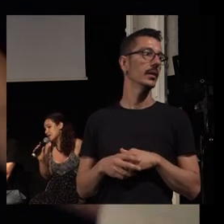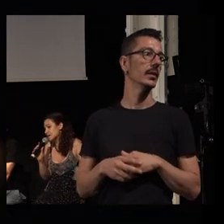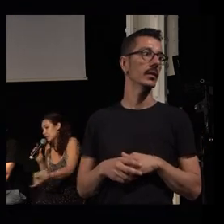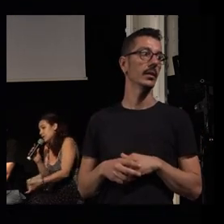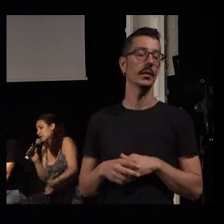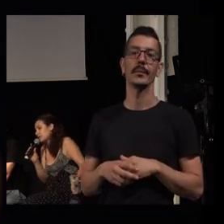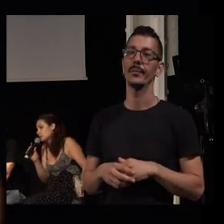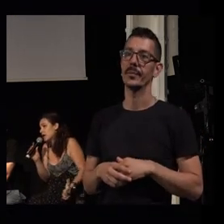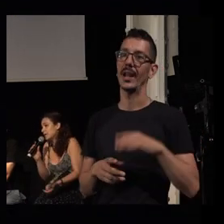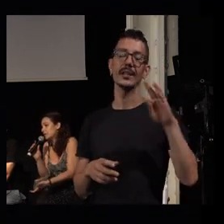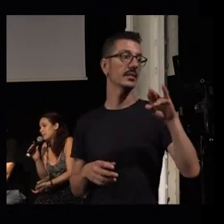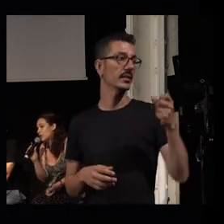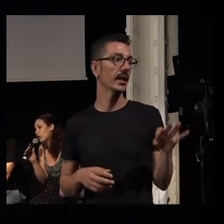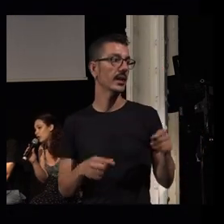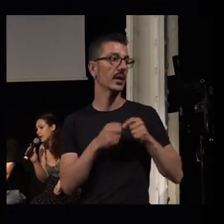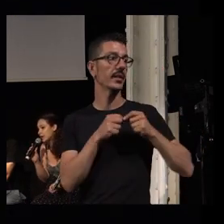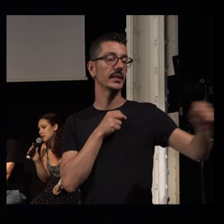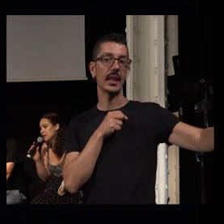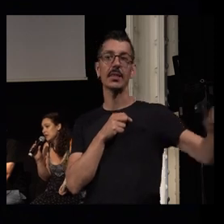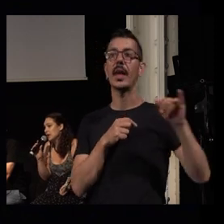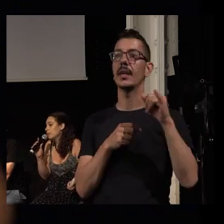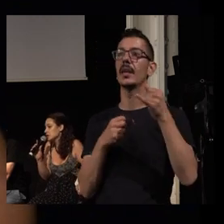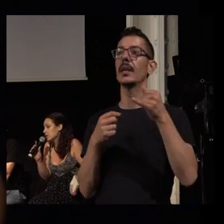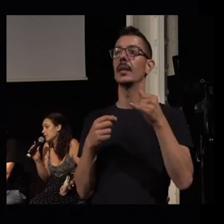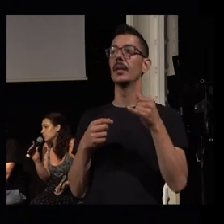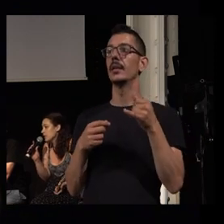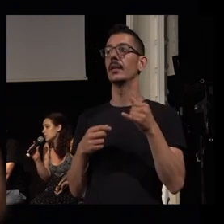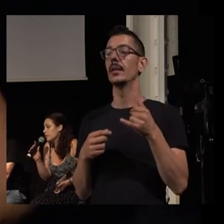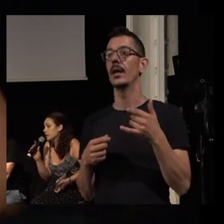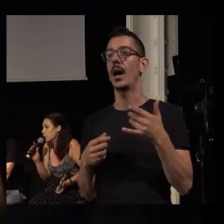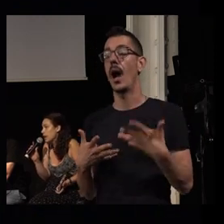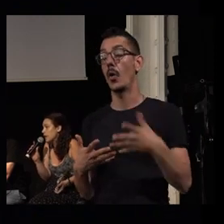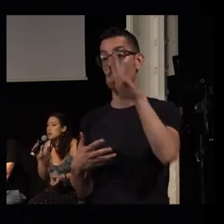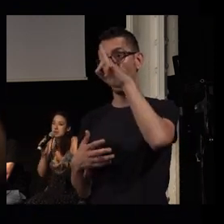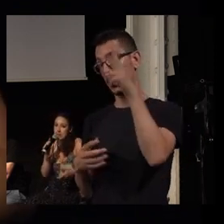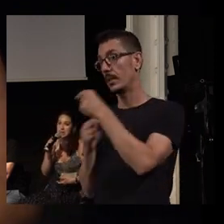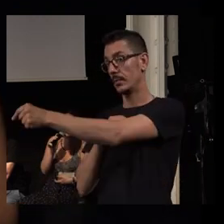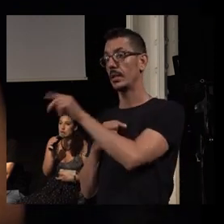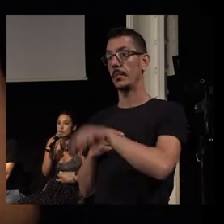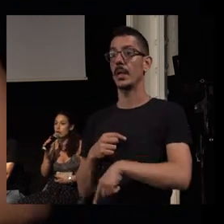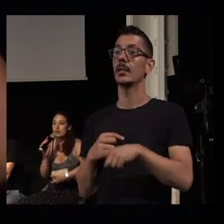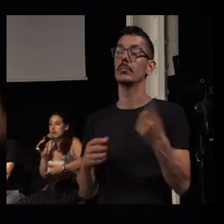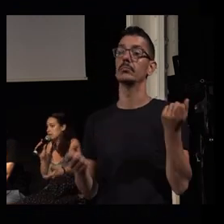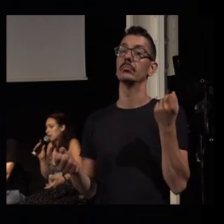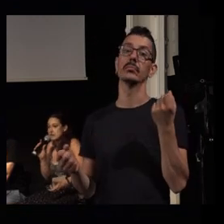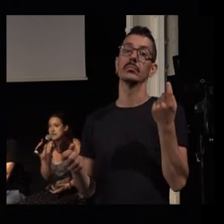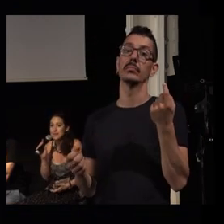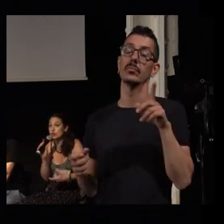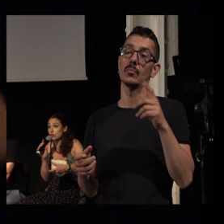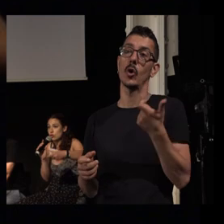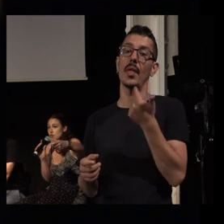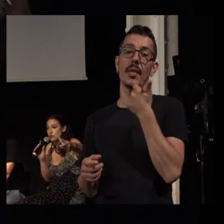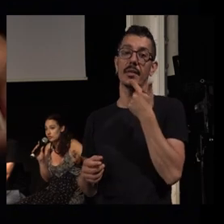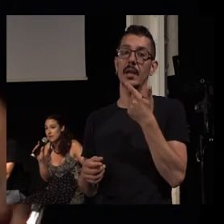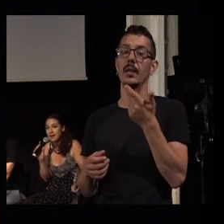con Trías, sino desafortunadamente también con Ahora Madrid, en el posicionamiento que ha hecho Barcelona, también siendo toda autocrítica y